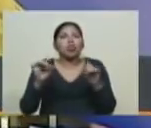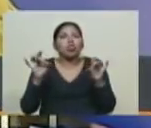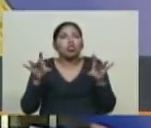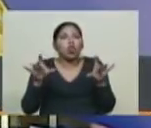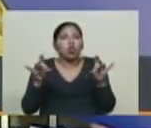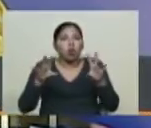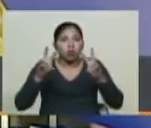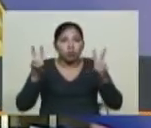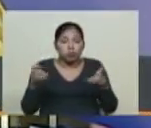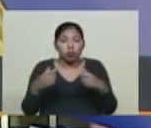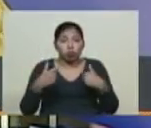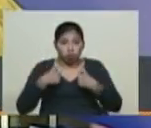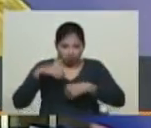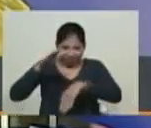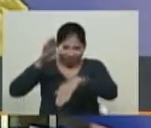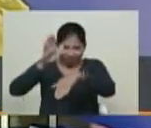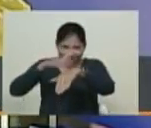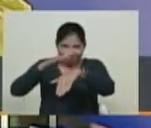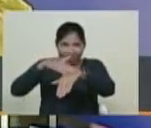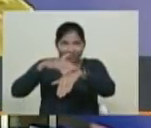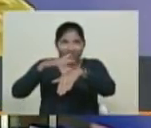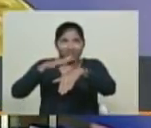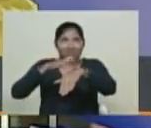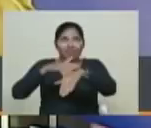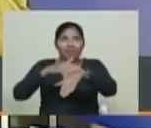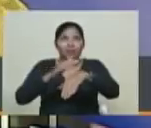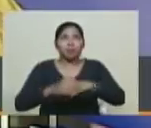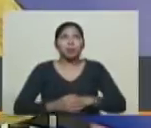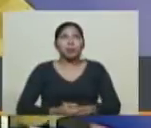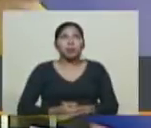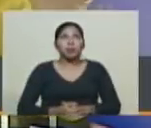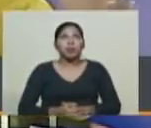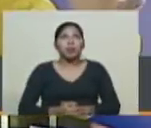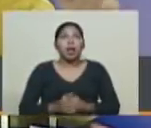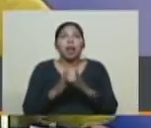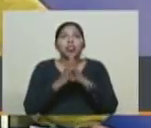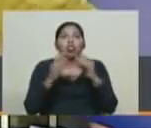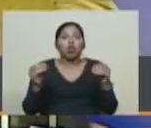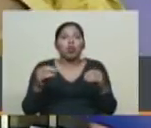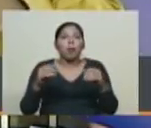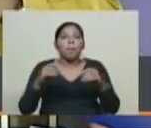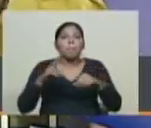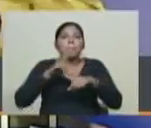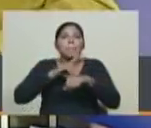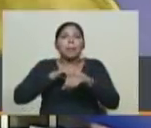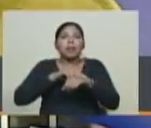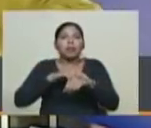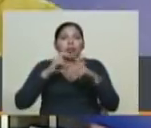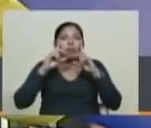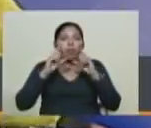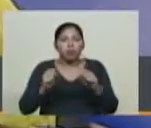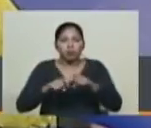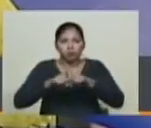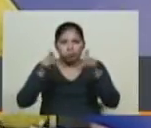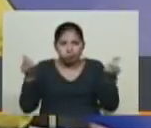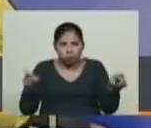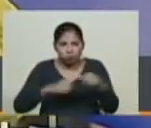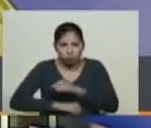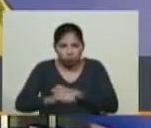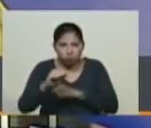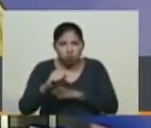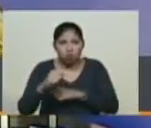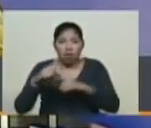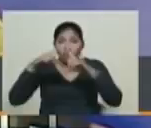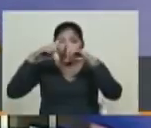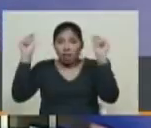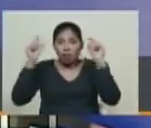Yo le hago un llamado a todos los obstetras del país, a todas las enfermeras, a